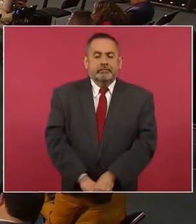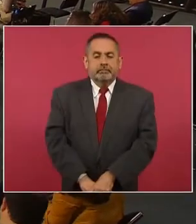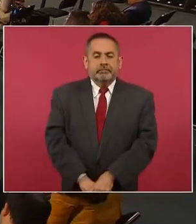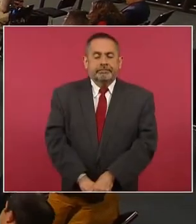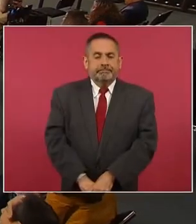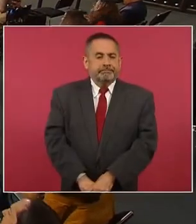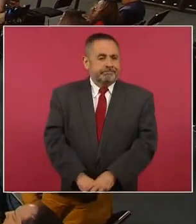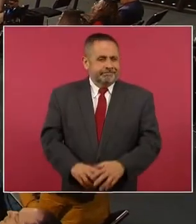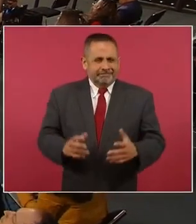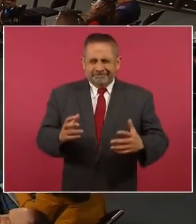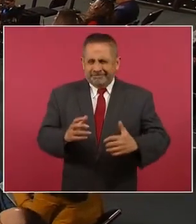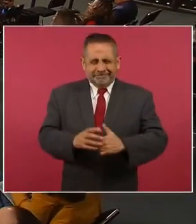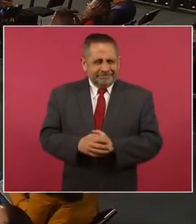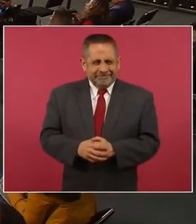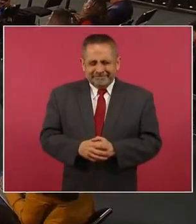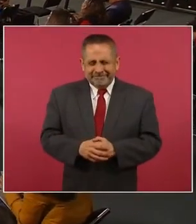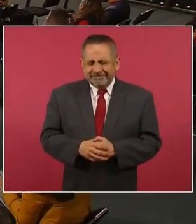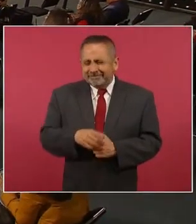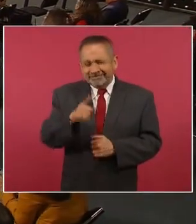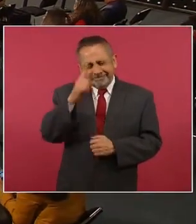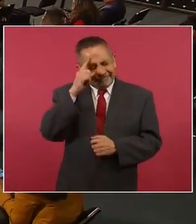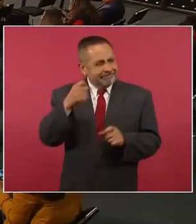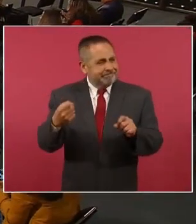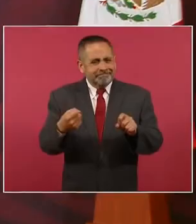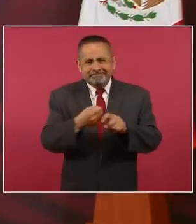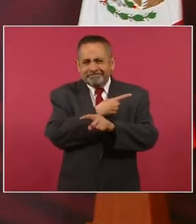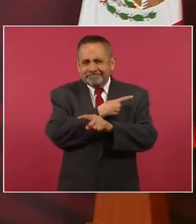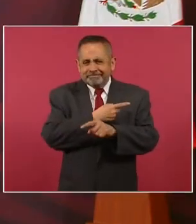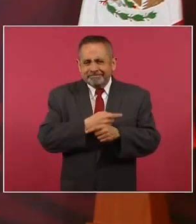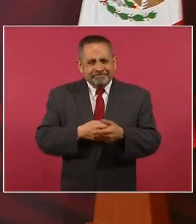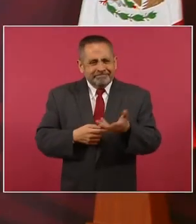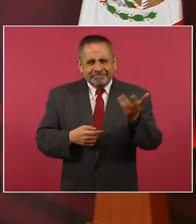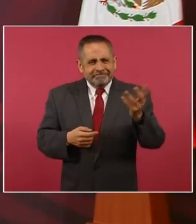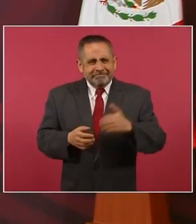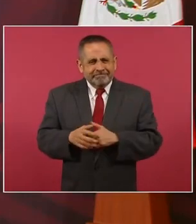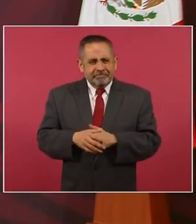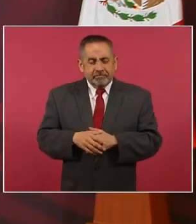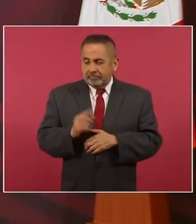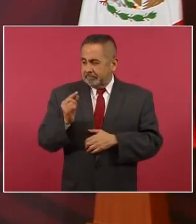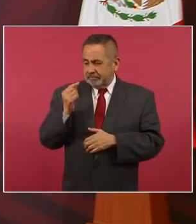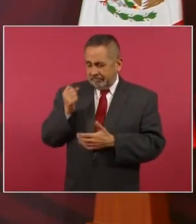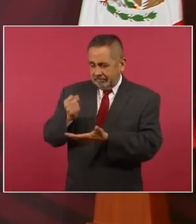Además, ni tiene que ver en sentido estricto con lo que se aprobó.